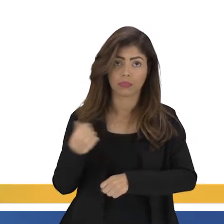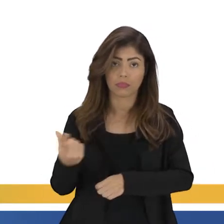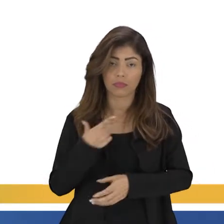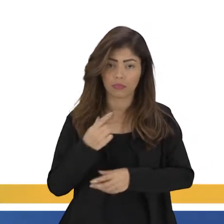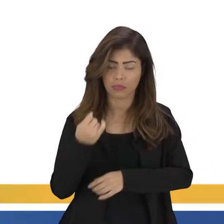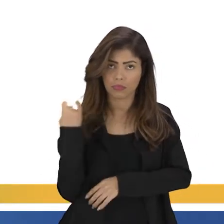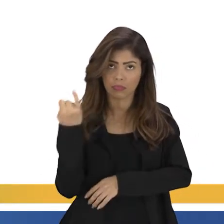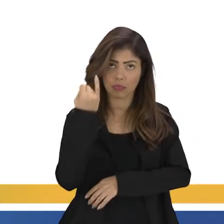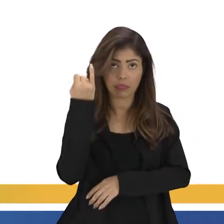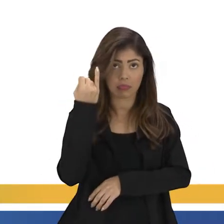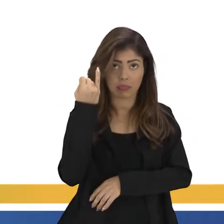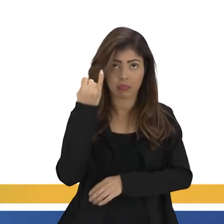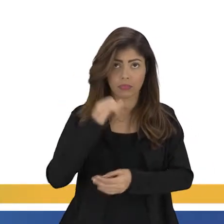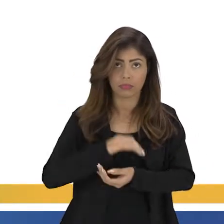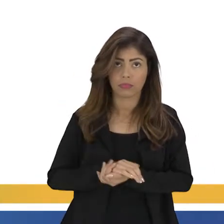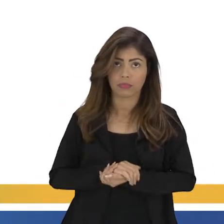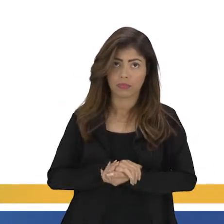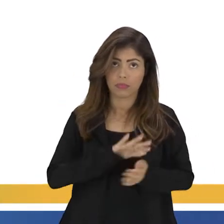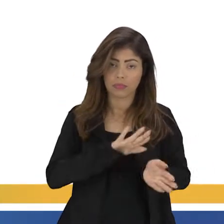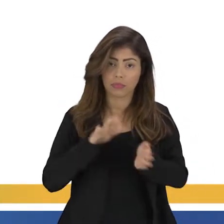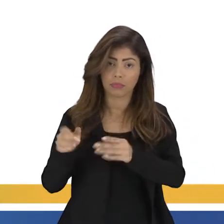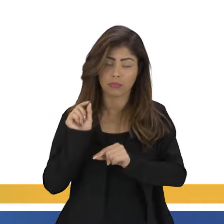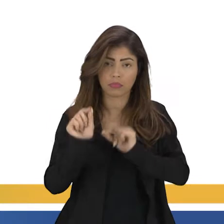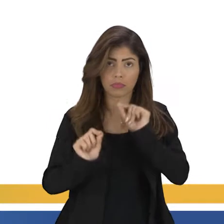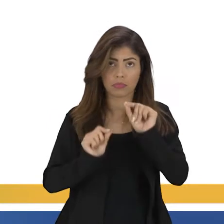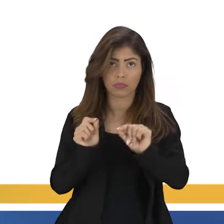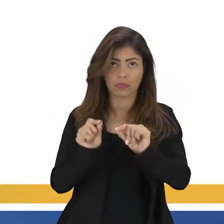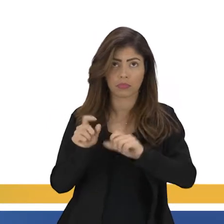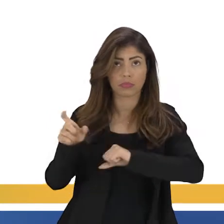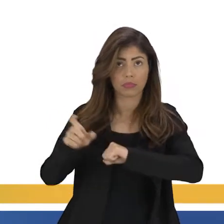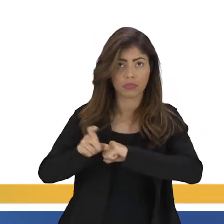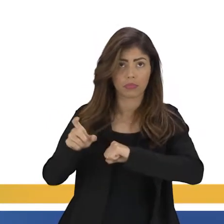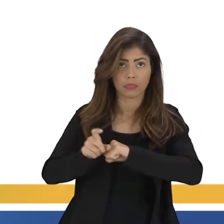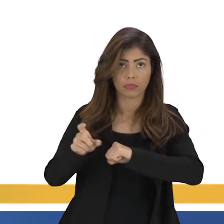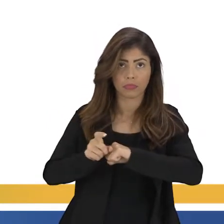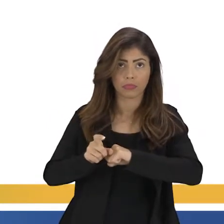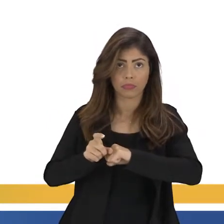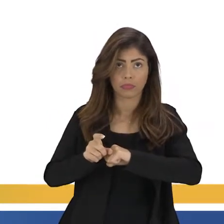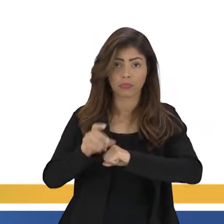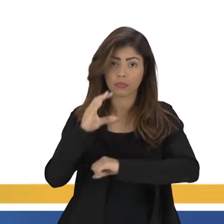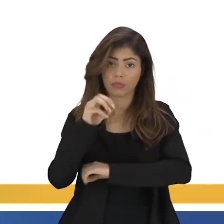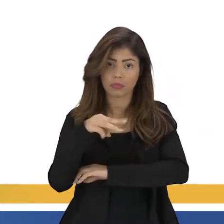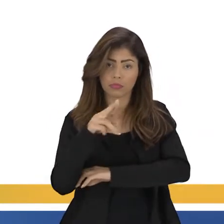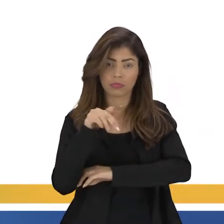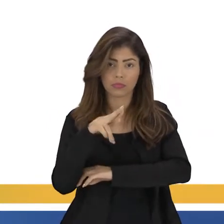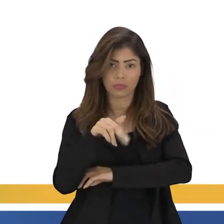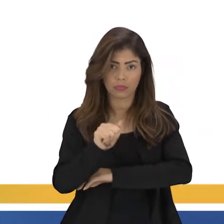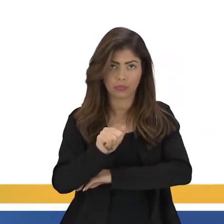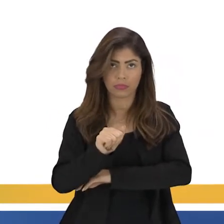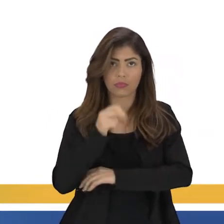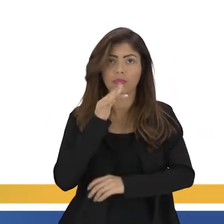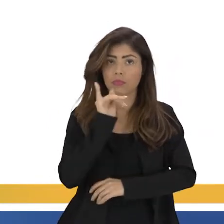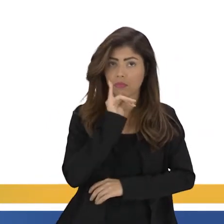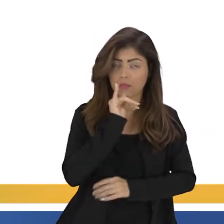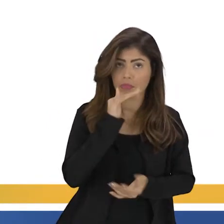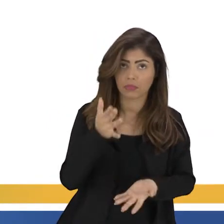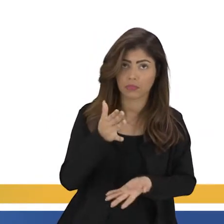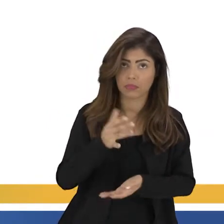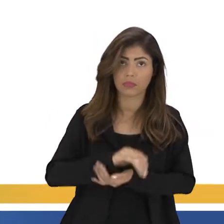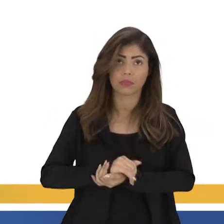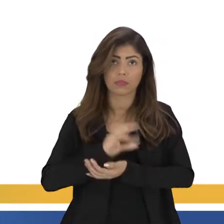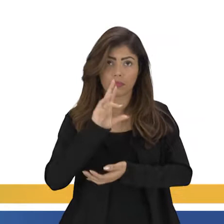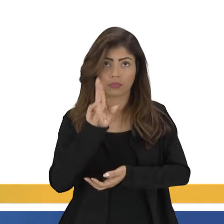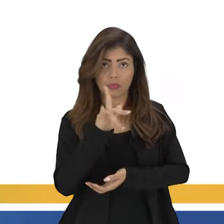ocurre especialmente en el caso de que los sustantivos sean comunes, como por ejemplo,